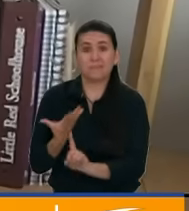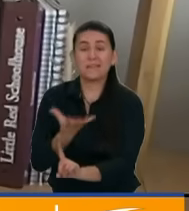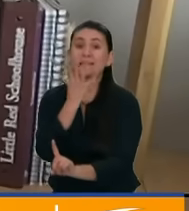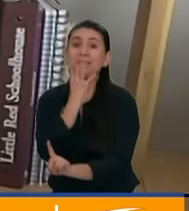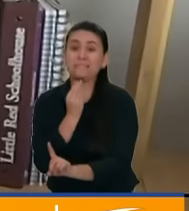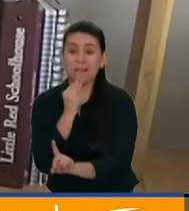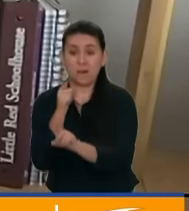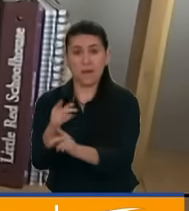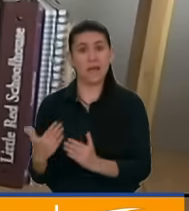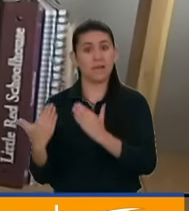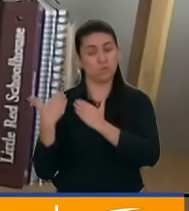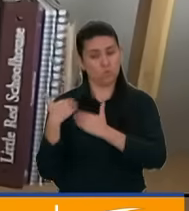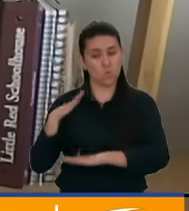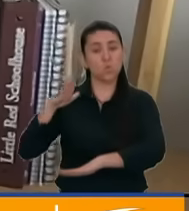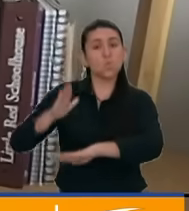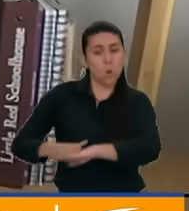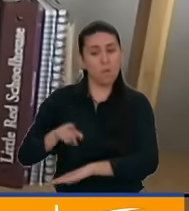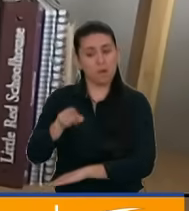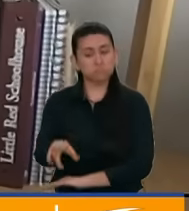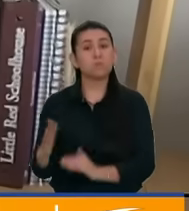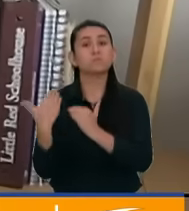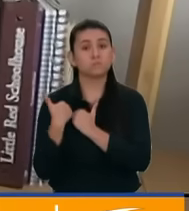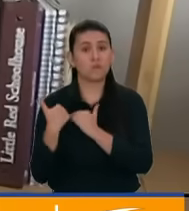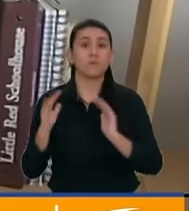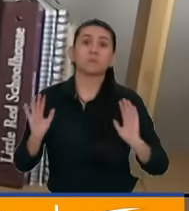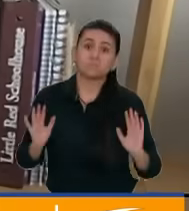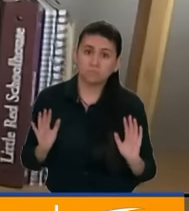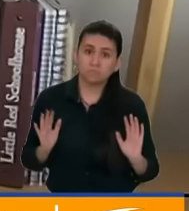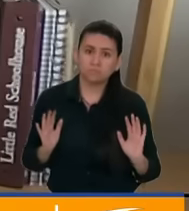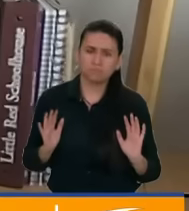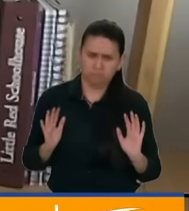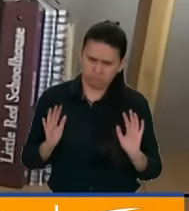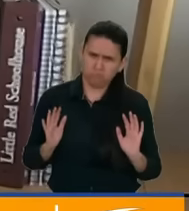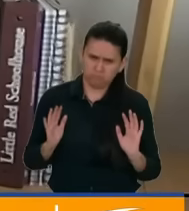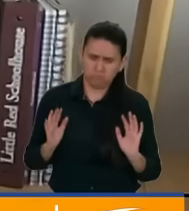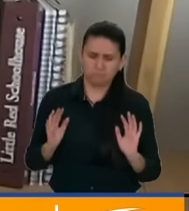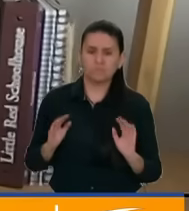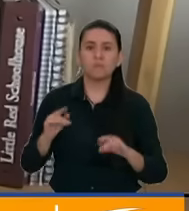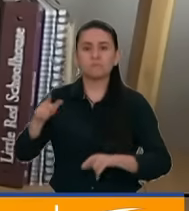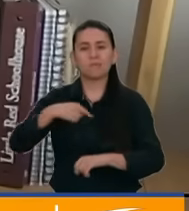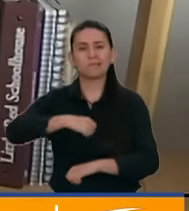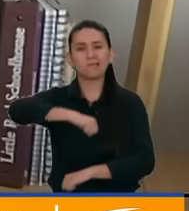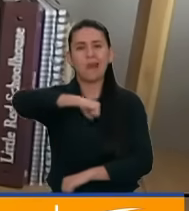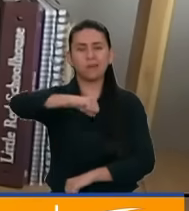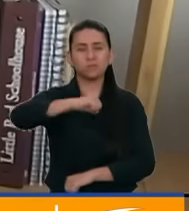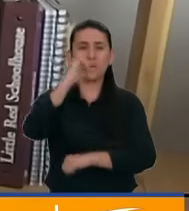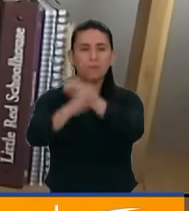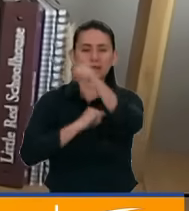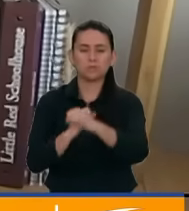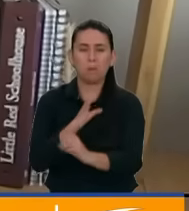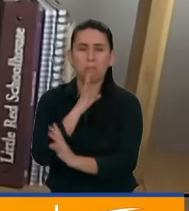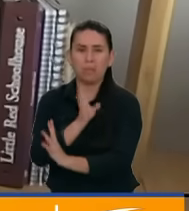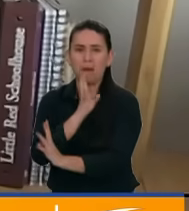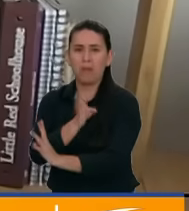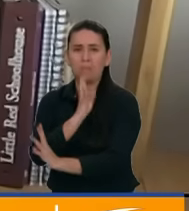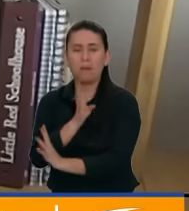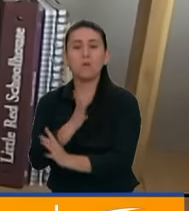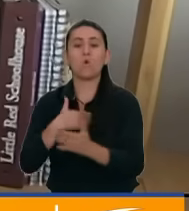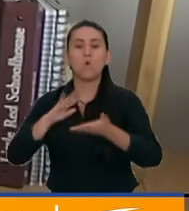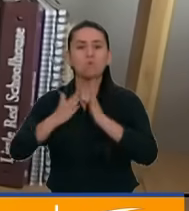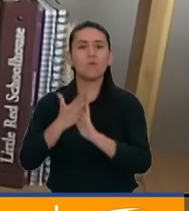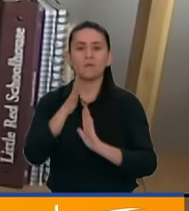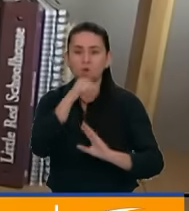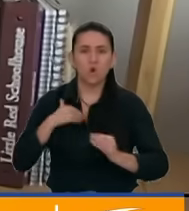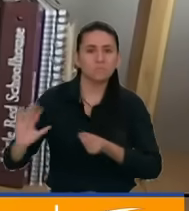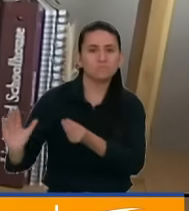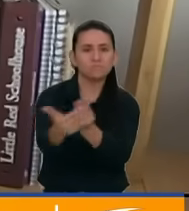tiene responsabilidades y está obviamente, como lo ha estado haciendo, incumpliendo con el derecho internacional humanitario al no proteger la población civil